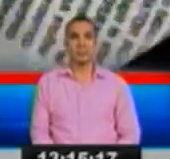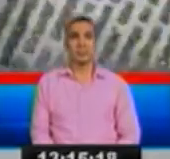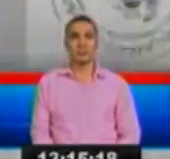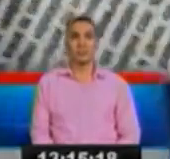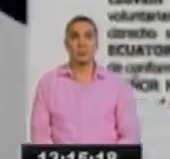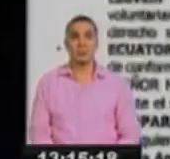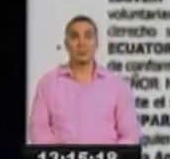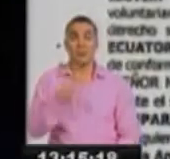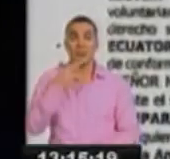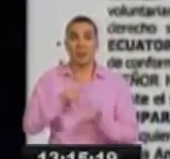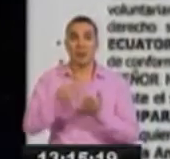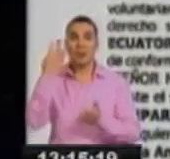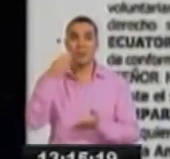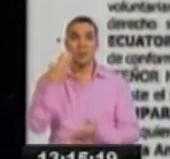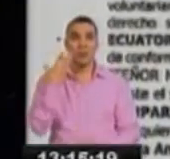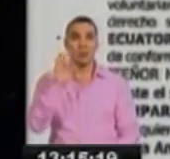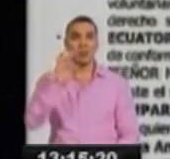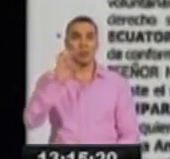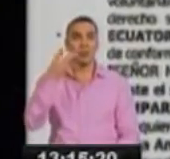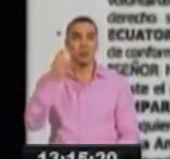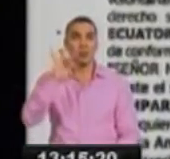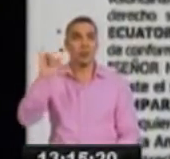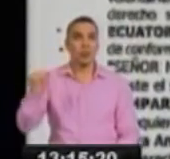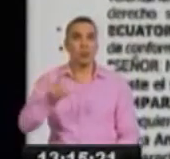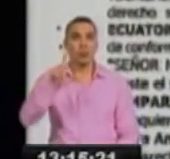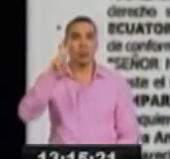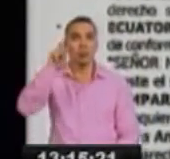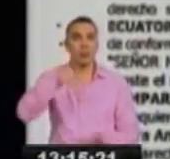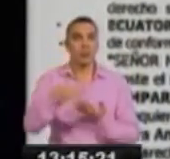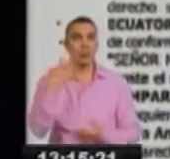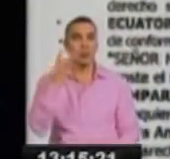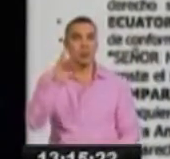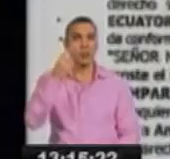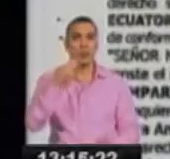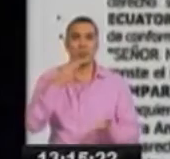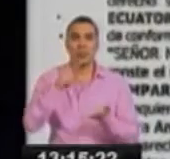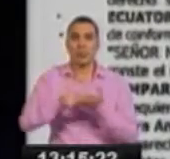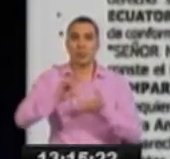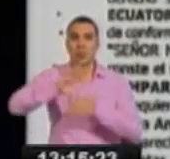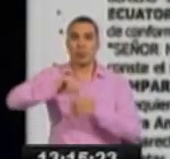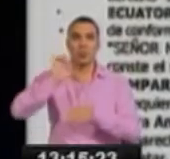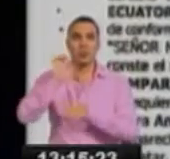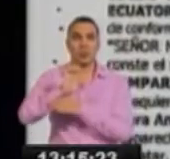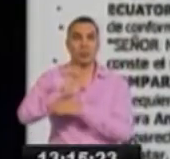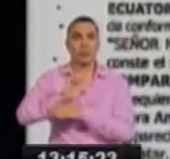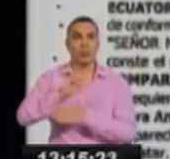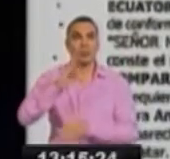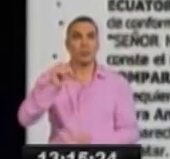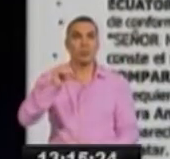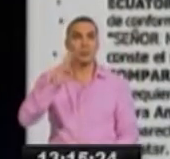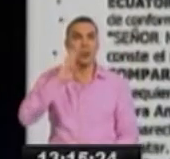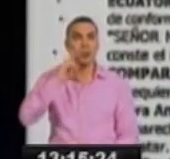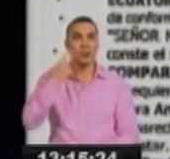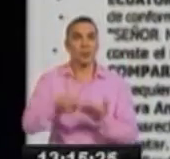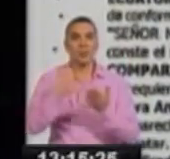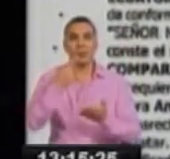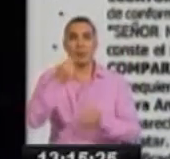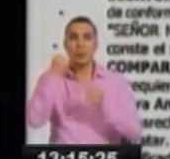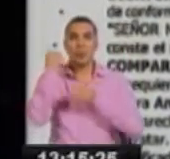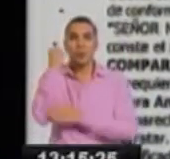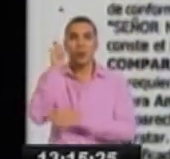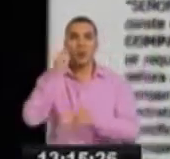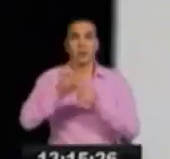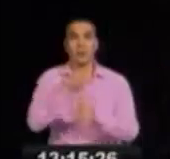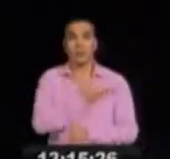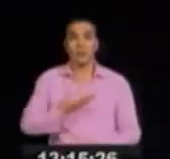El documento tiene fecha del 18 de junio de 2018. Apostillado en el consulado de Ecuador en Bruselas. Es el poder especial que el